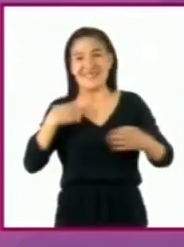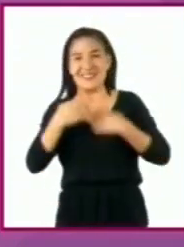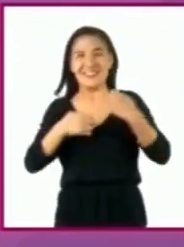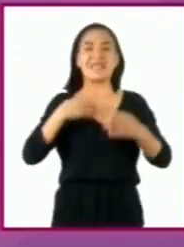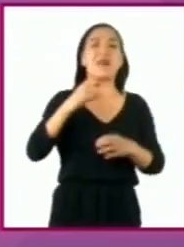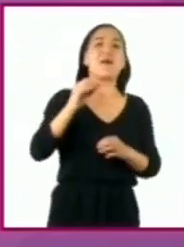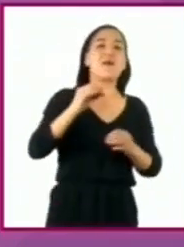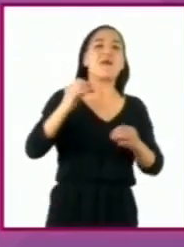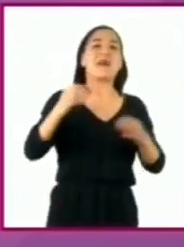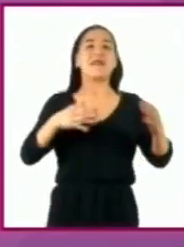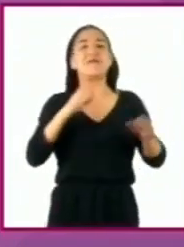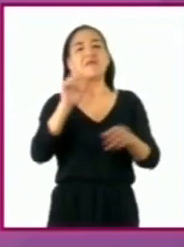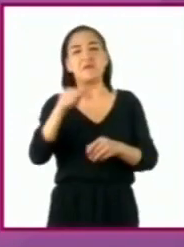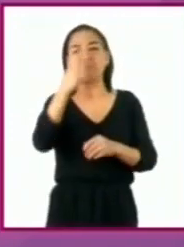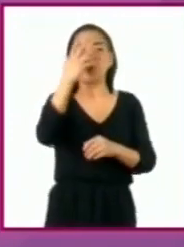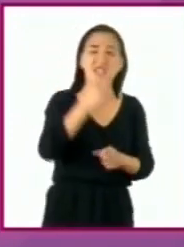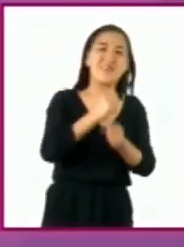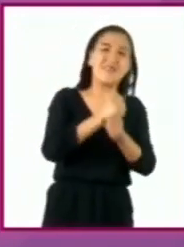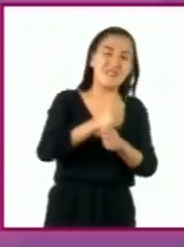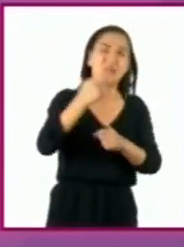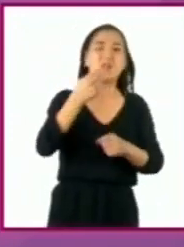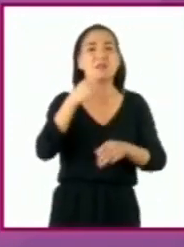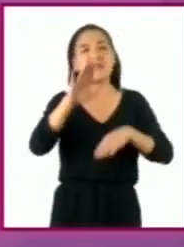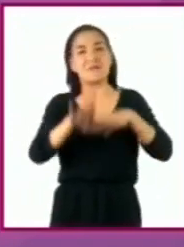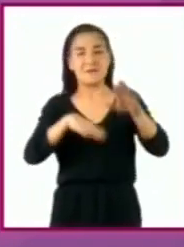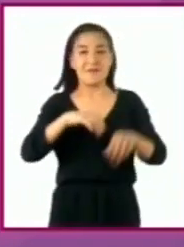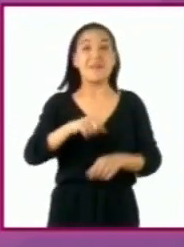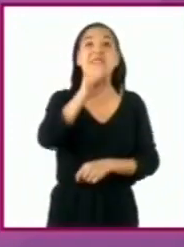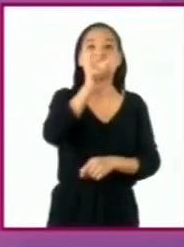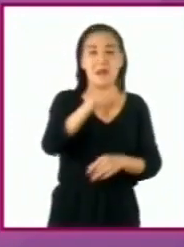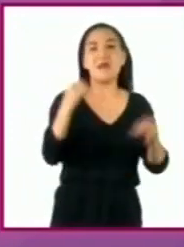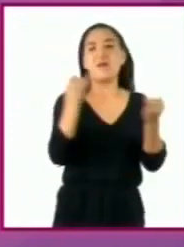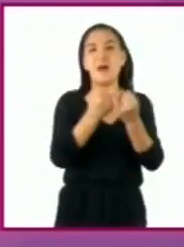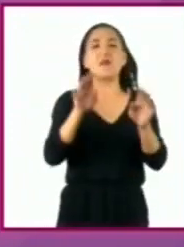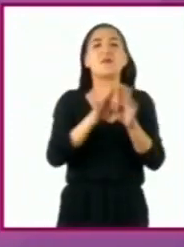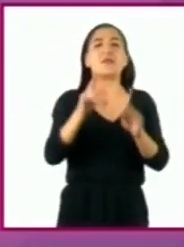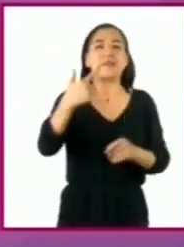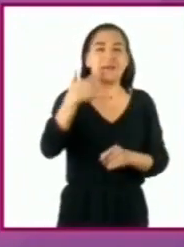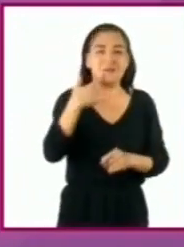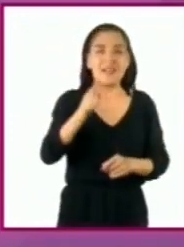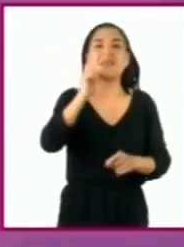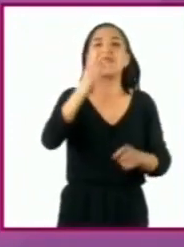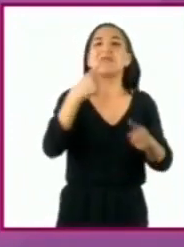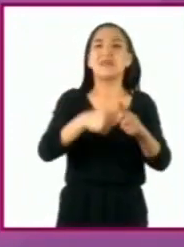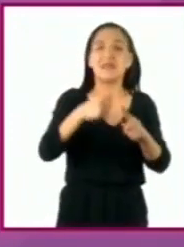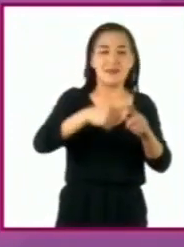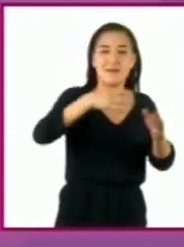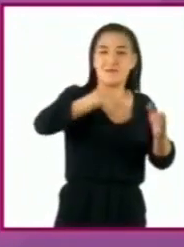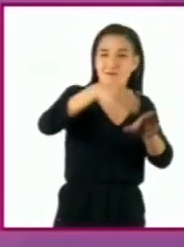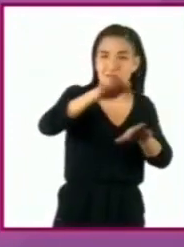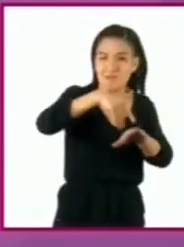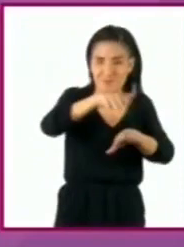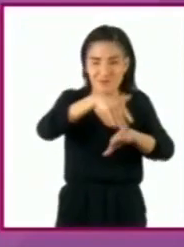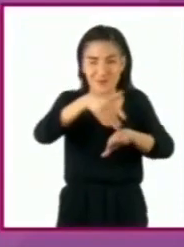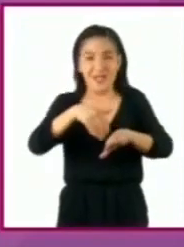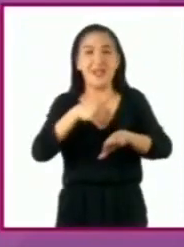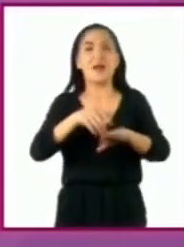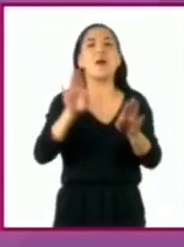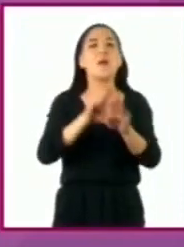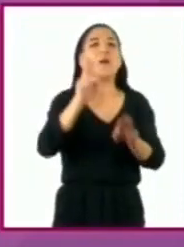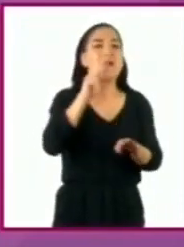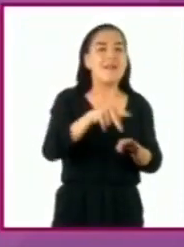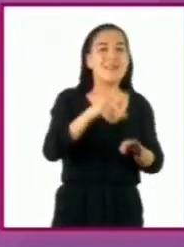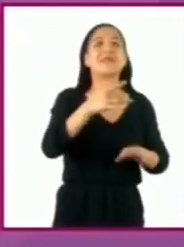los calzó. Son además el esfuerzo de quien los pintó y los consideró